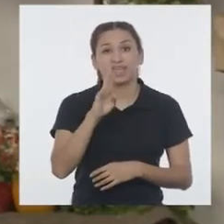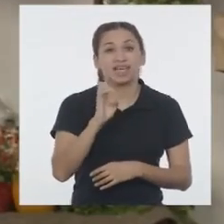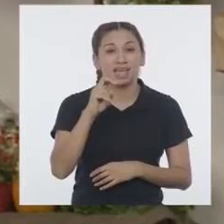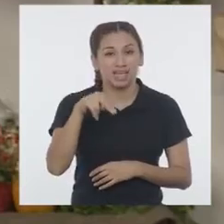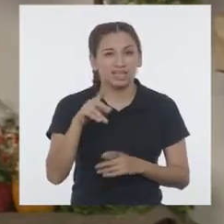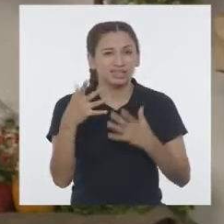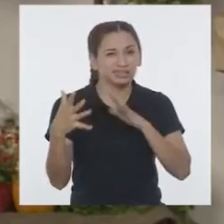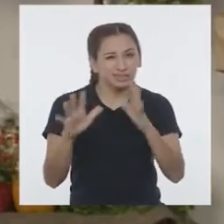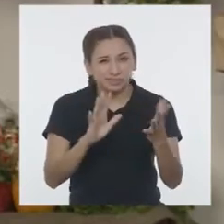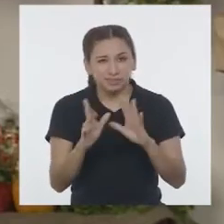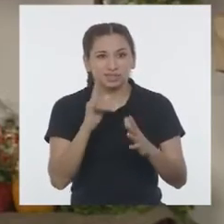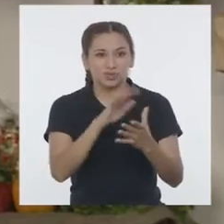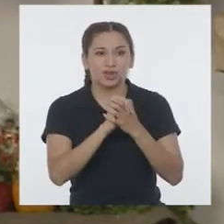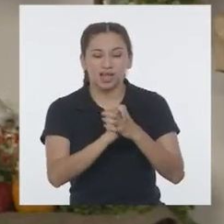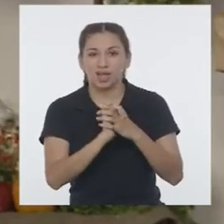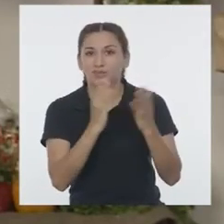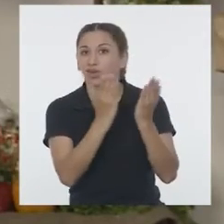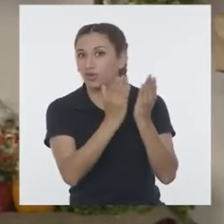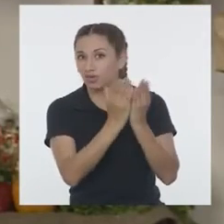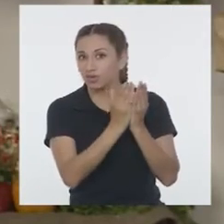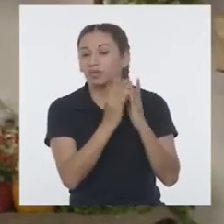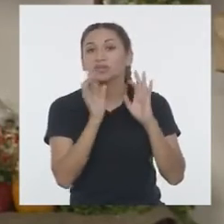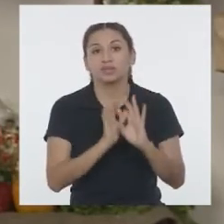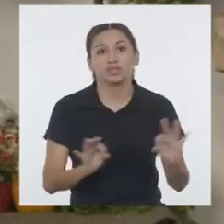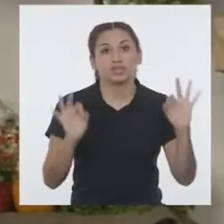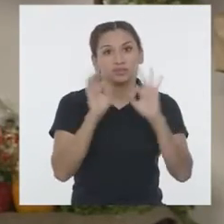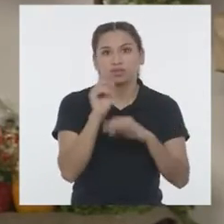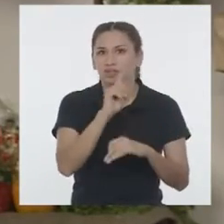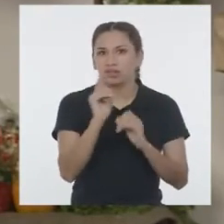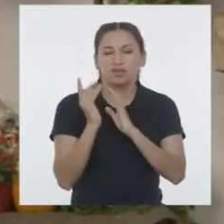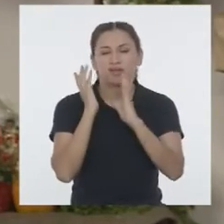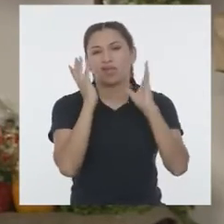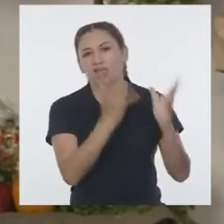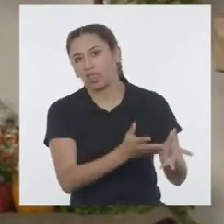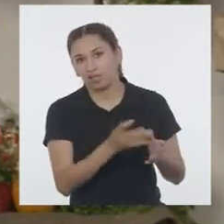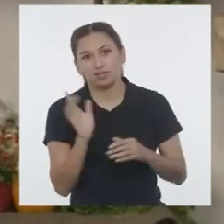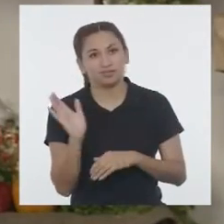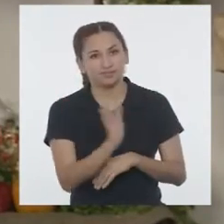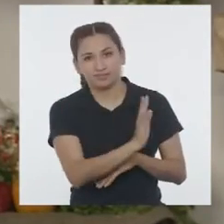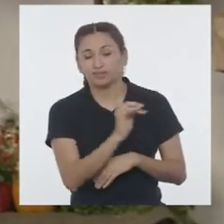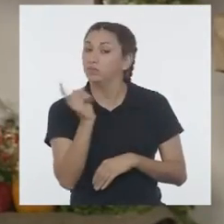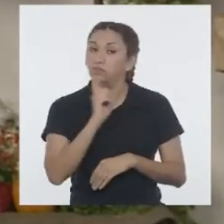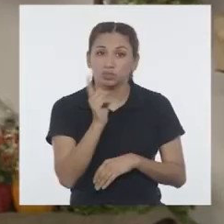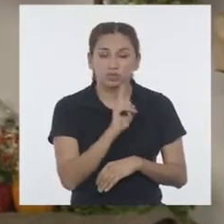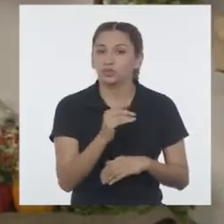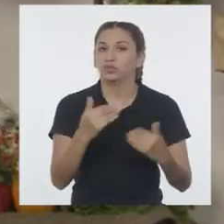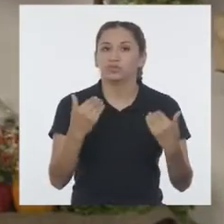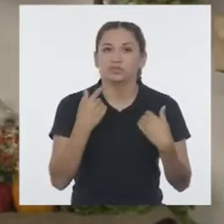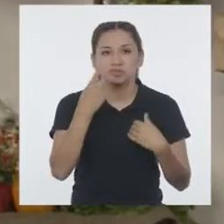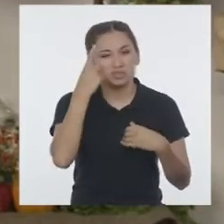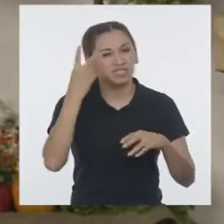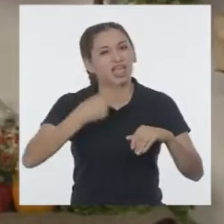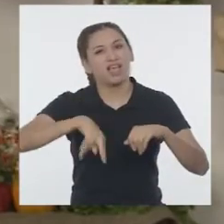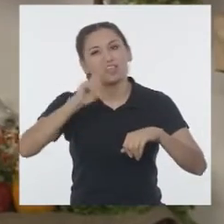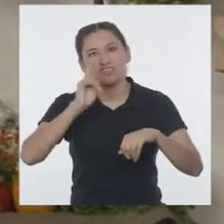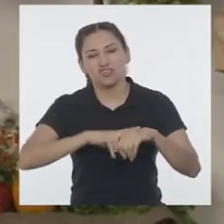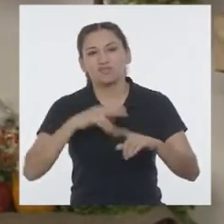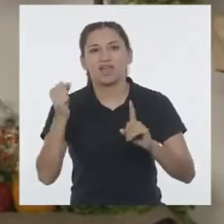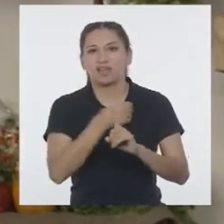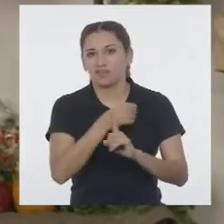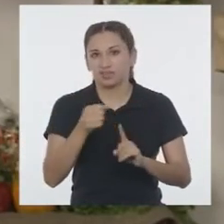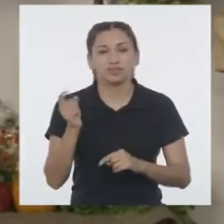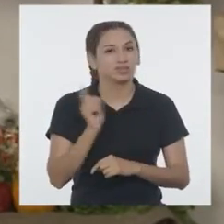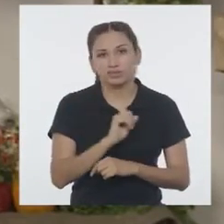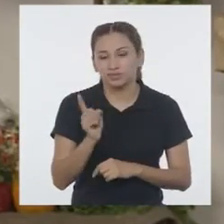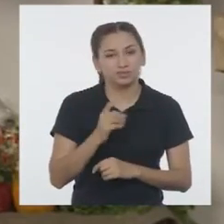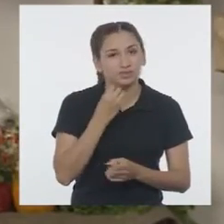algo casi parecido con una amiga en la escuela. Y lo importante es no dejar pasar el tema por alto. No debemos normalizar la